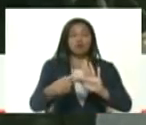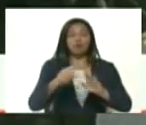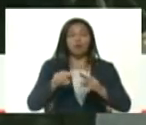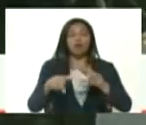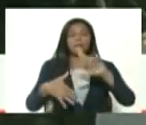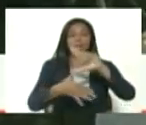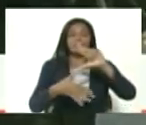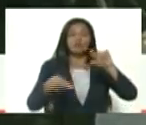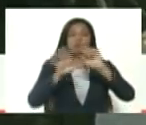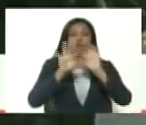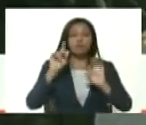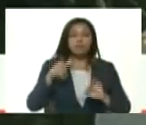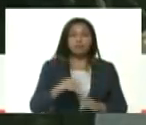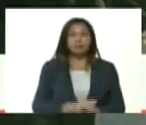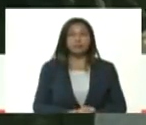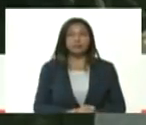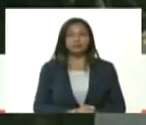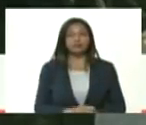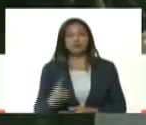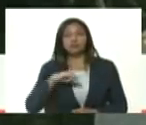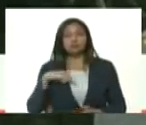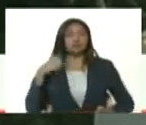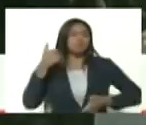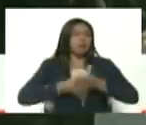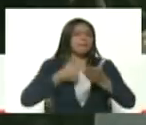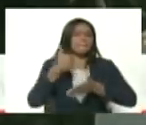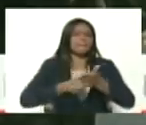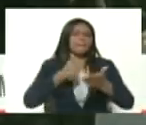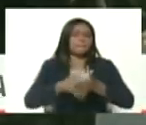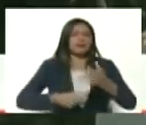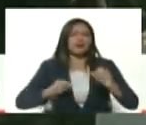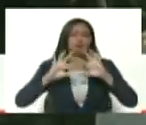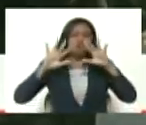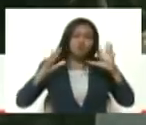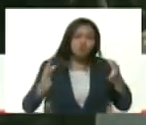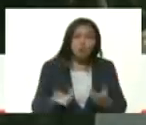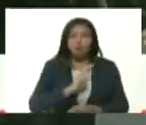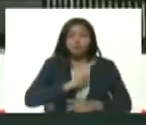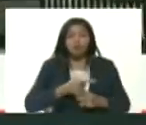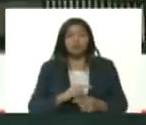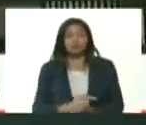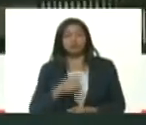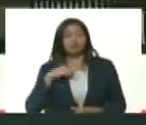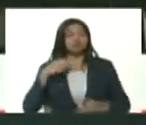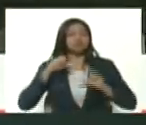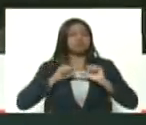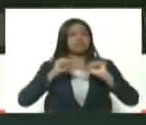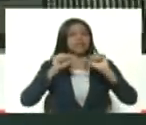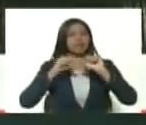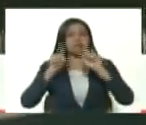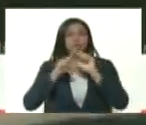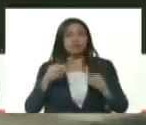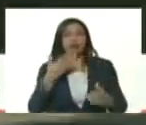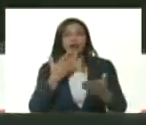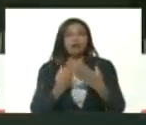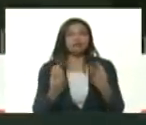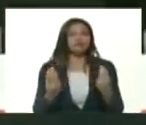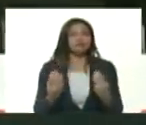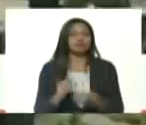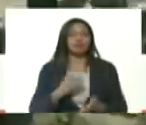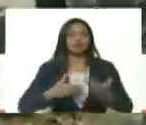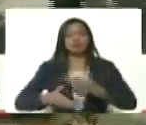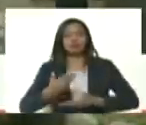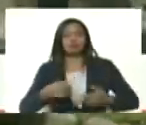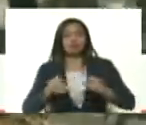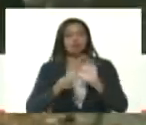para el planeta Tierra, estamos en esta lucha contra esta pandemia y vamos a seguir adelante. Agradecemos todos estos